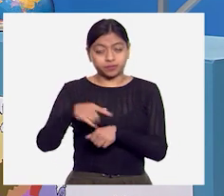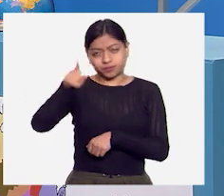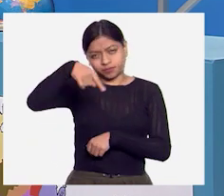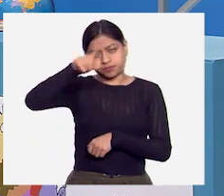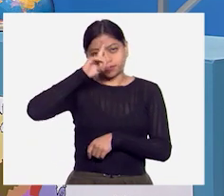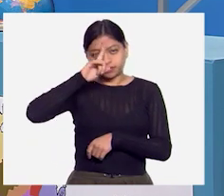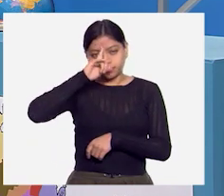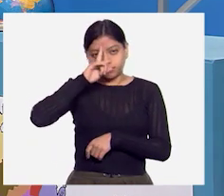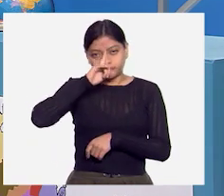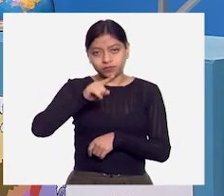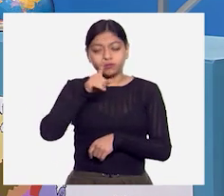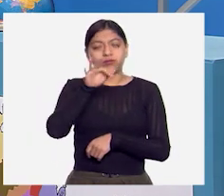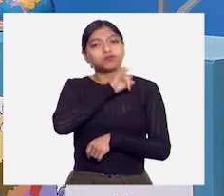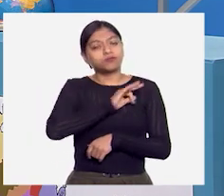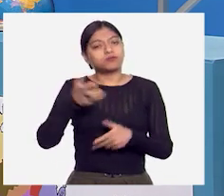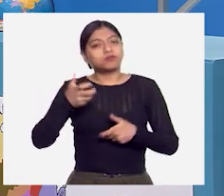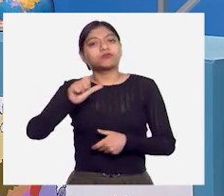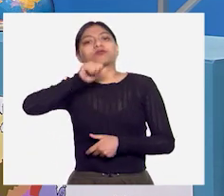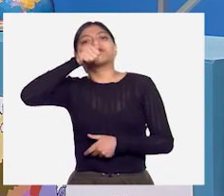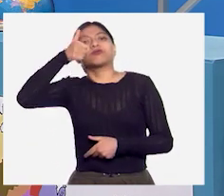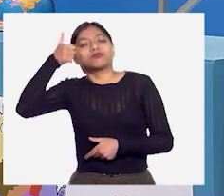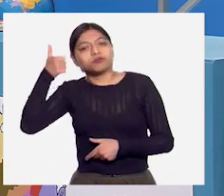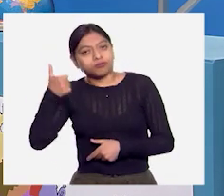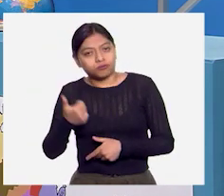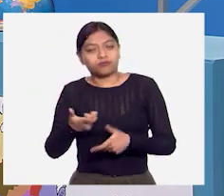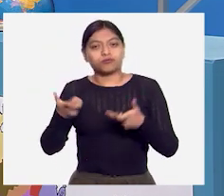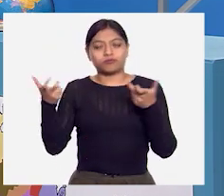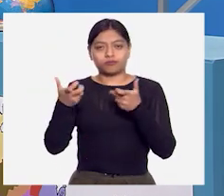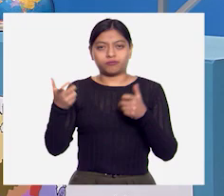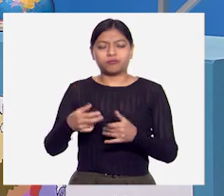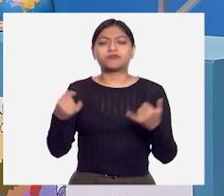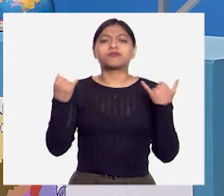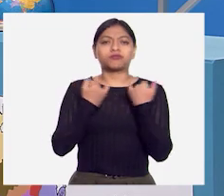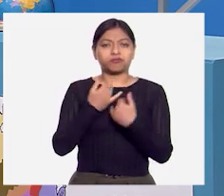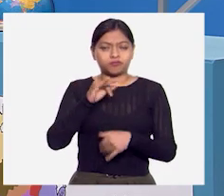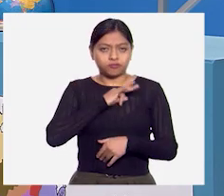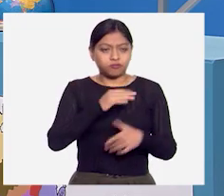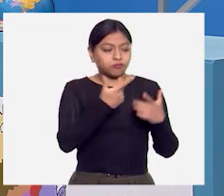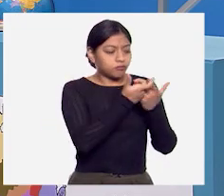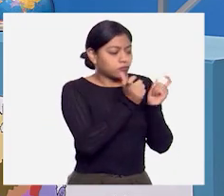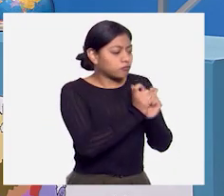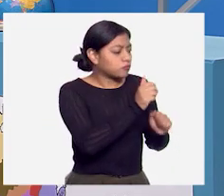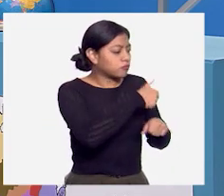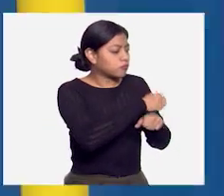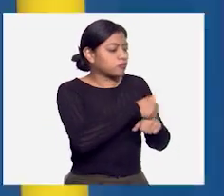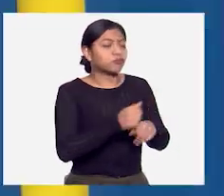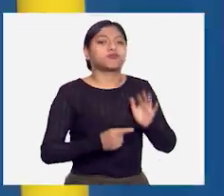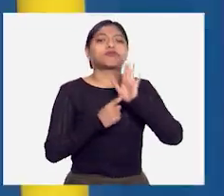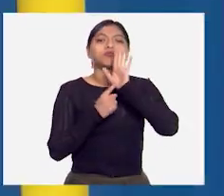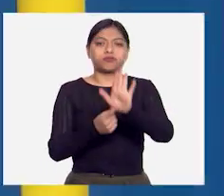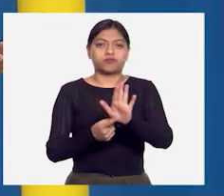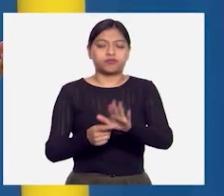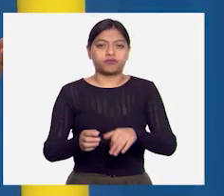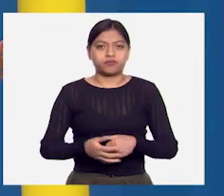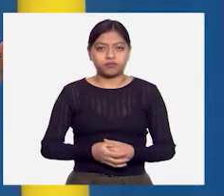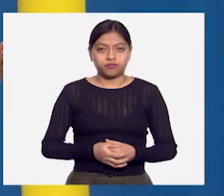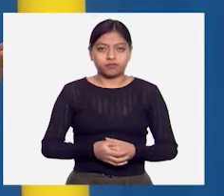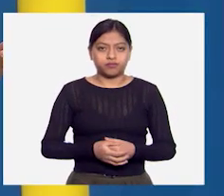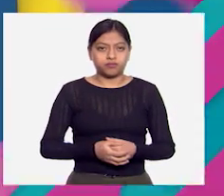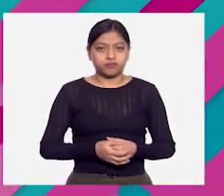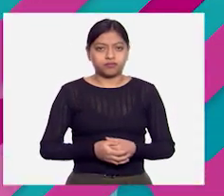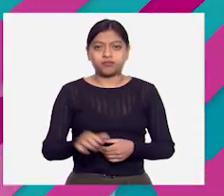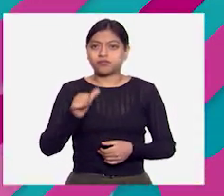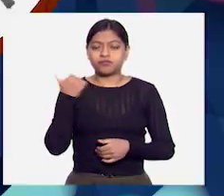recomienda obtener otra medida, que también puede representar al conjunto de datos. ¿Y cuál es esa otra